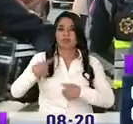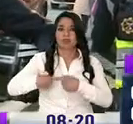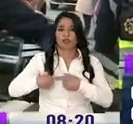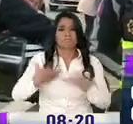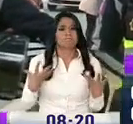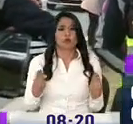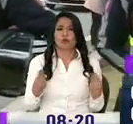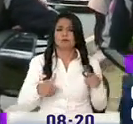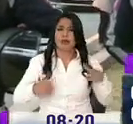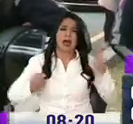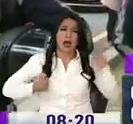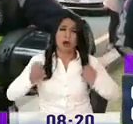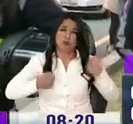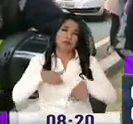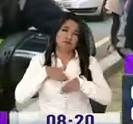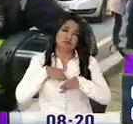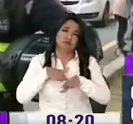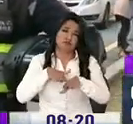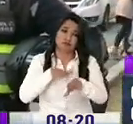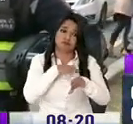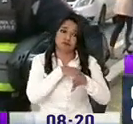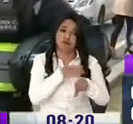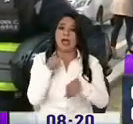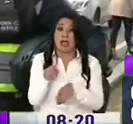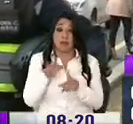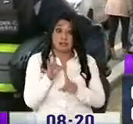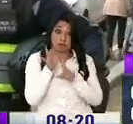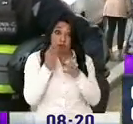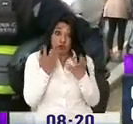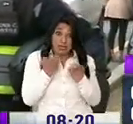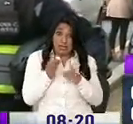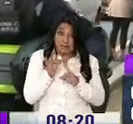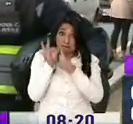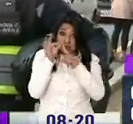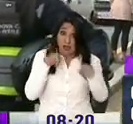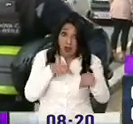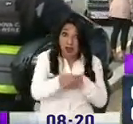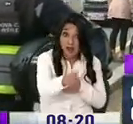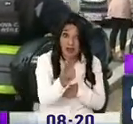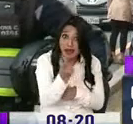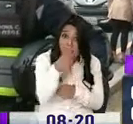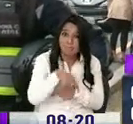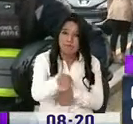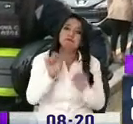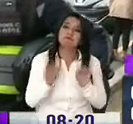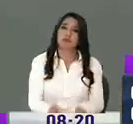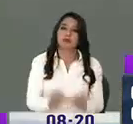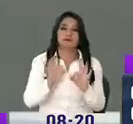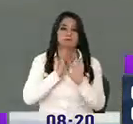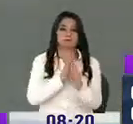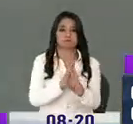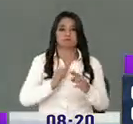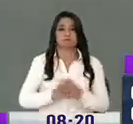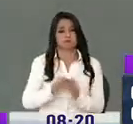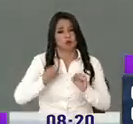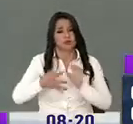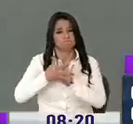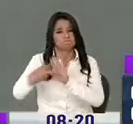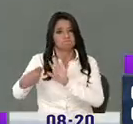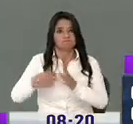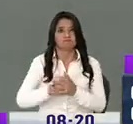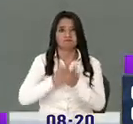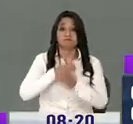Quito colapsa en horas pico para el ingreso. Y son ideas que se pueden replicar y que pueden tener buenos resultados. Agentes civiles de